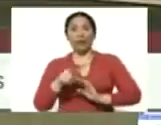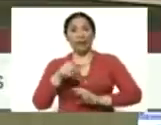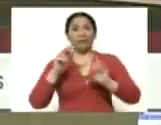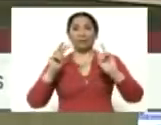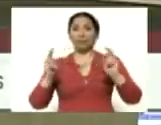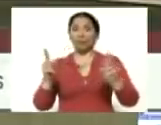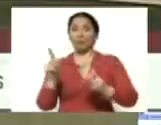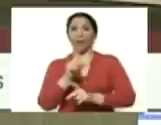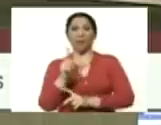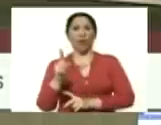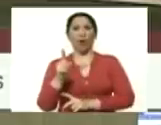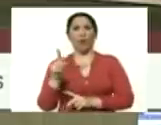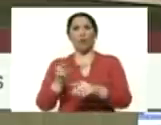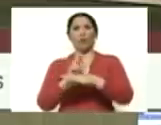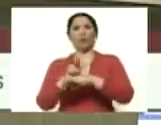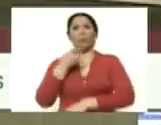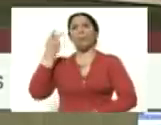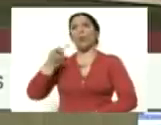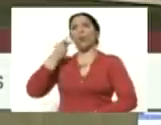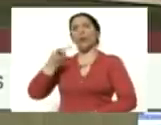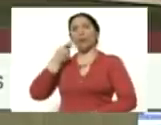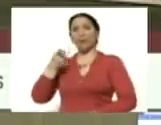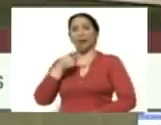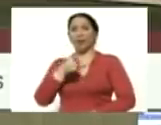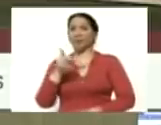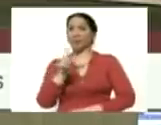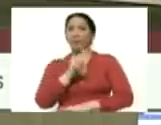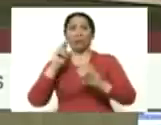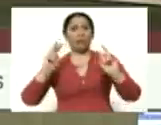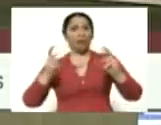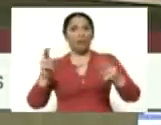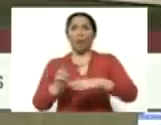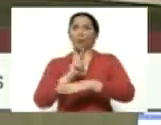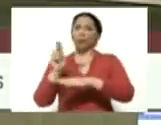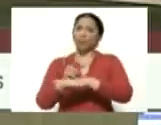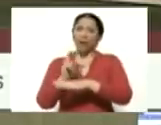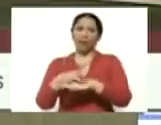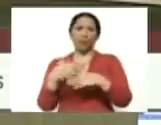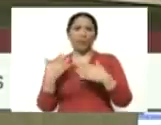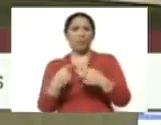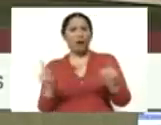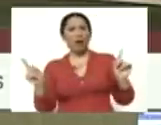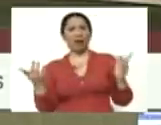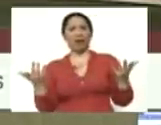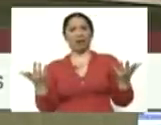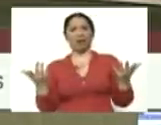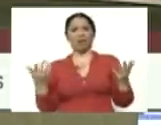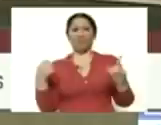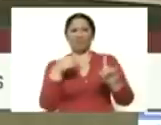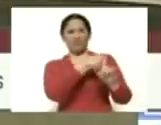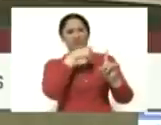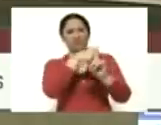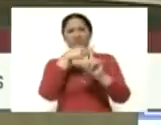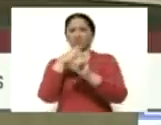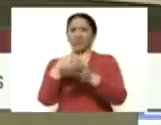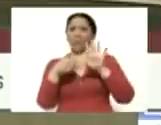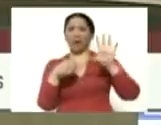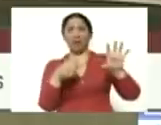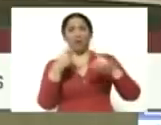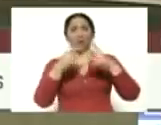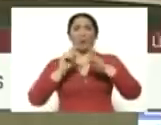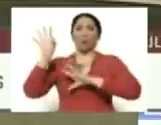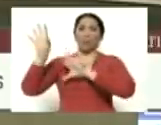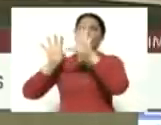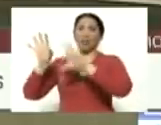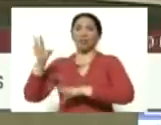estar politizándolo, esto no es un tema para estar utilizándolo para agredir a un país o a otro.